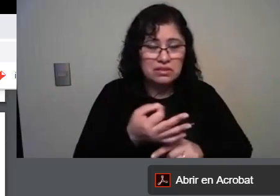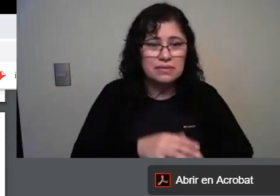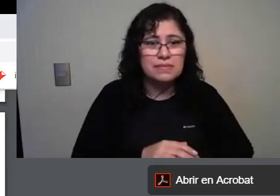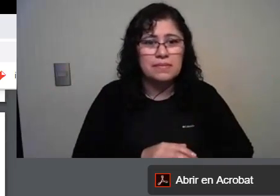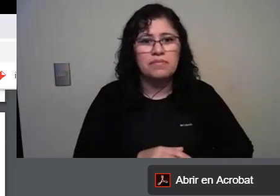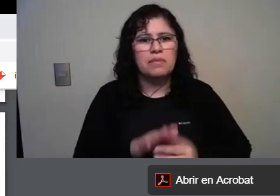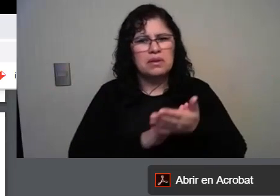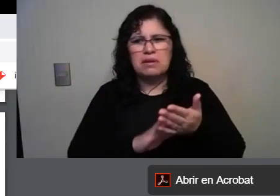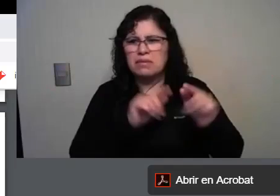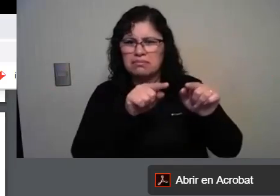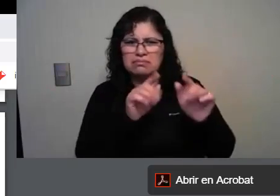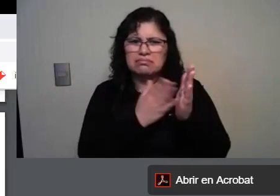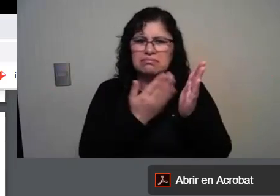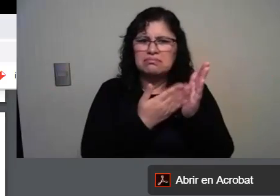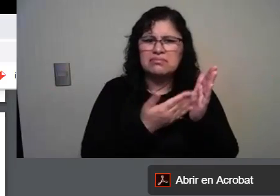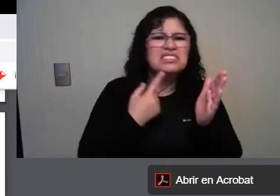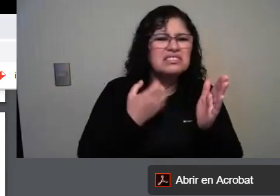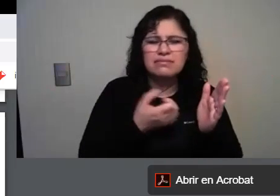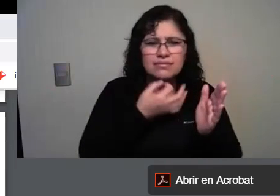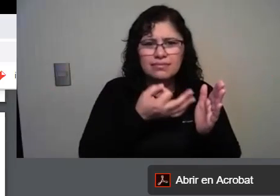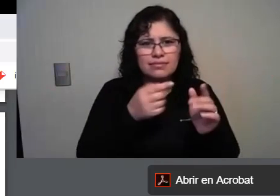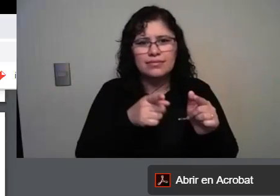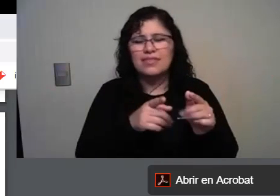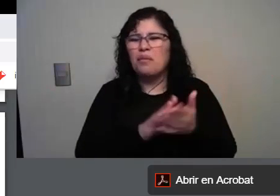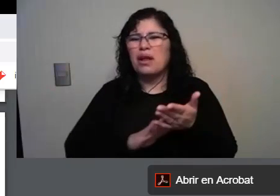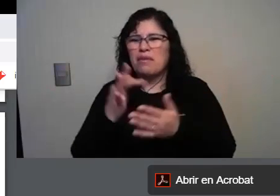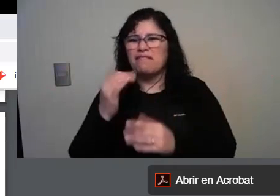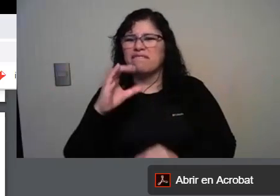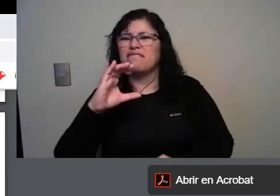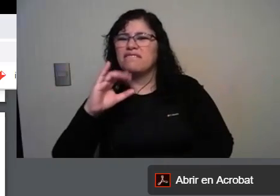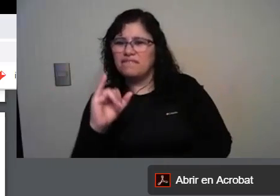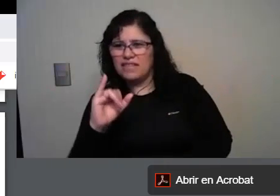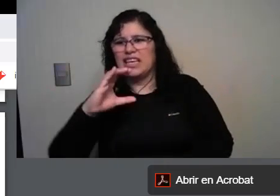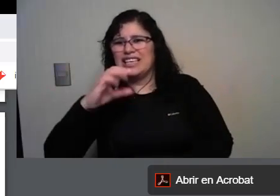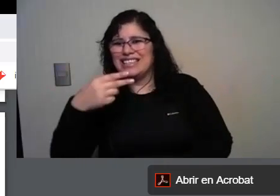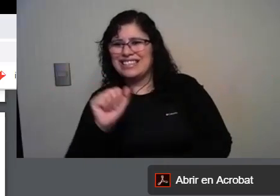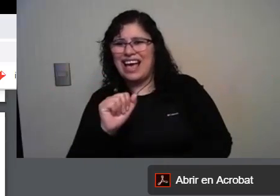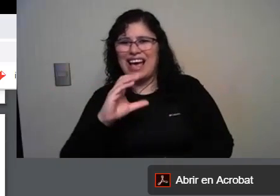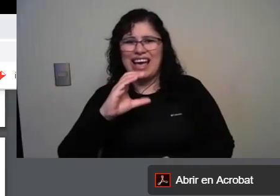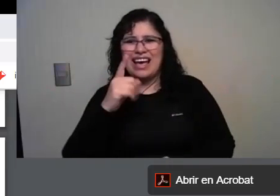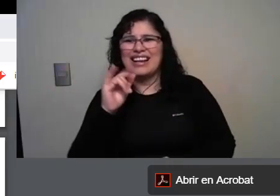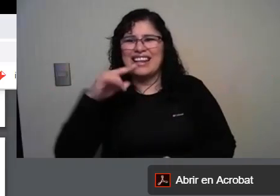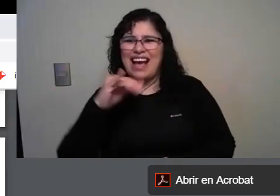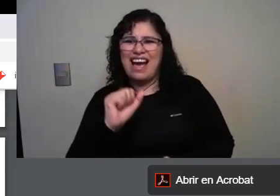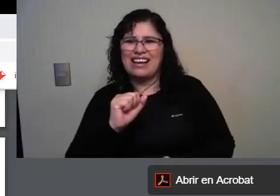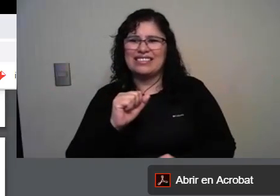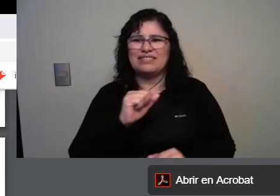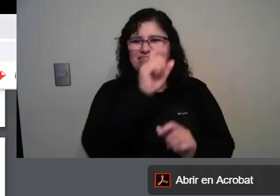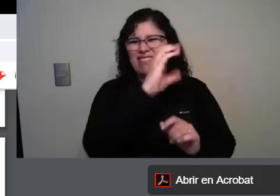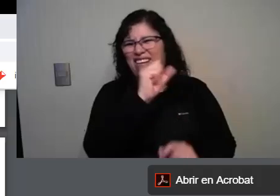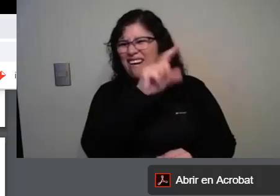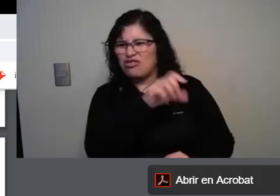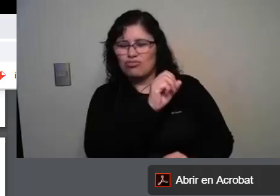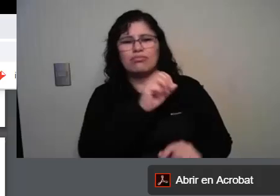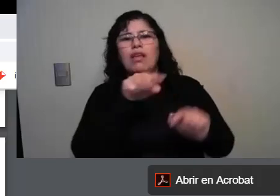revisión probablemente de fichas clínicas de pacientes que ya fueron evaluados y que tienen